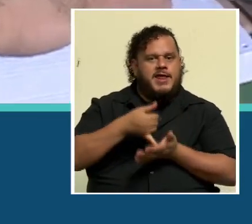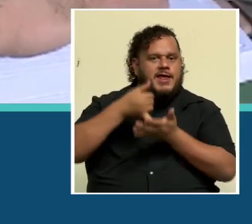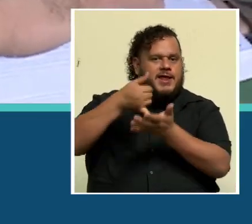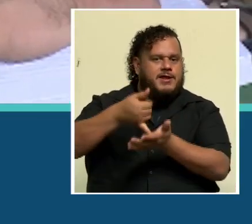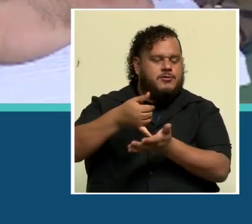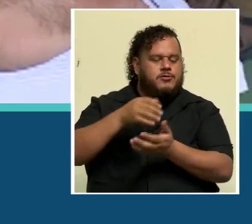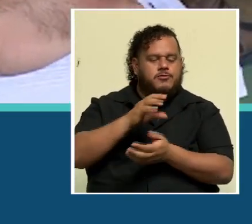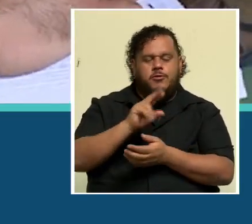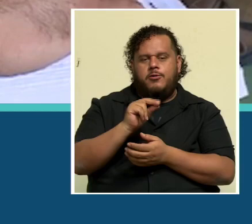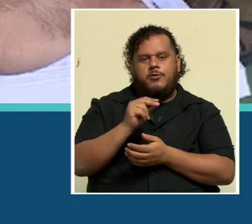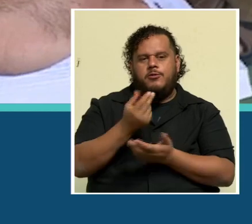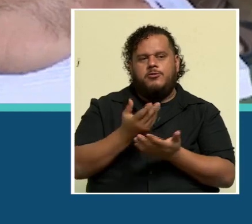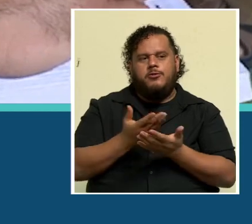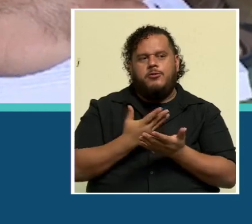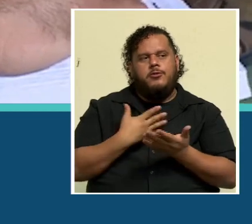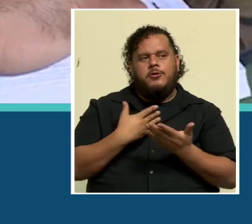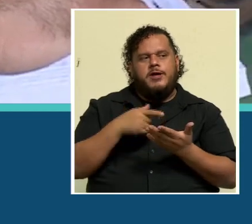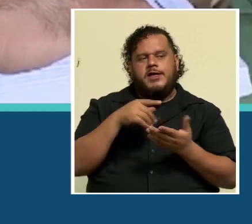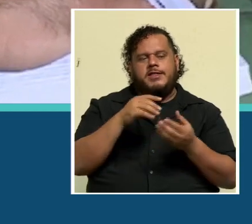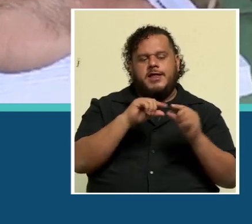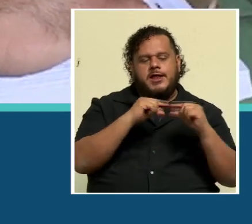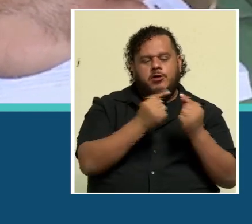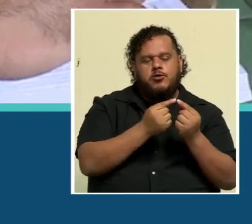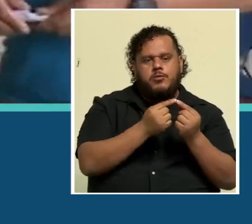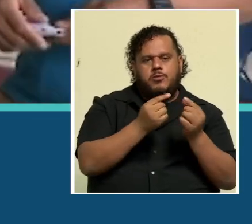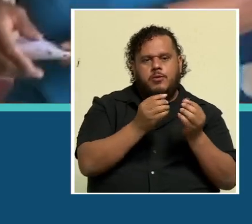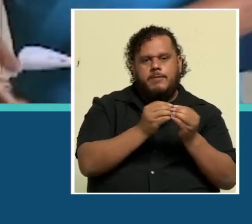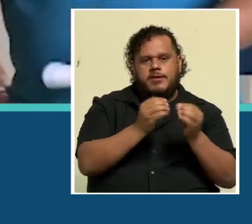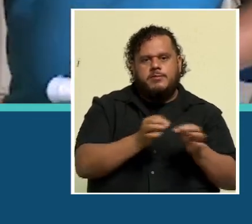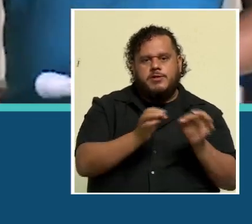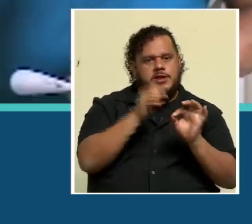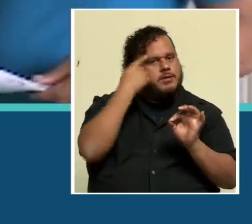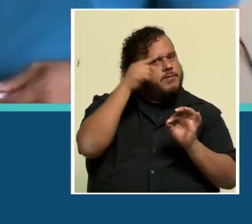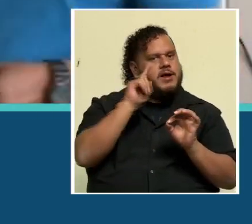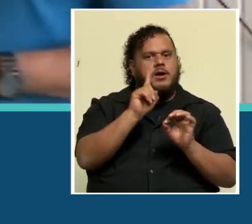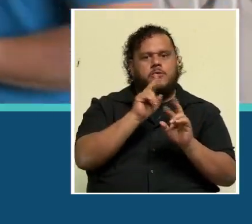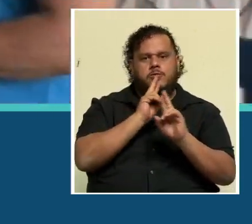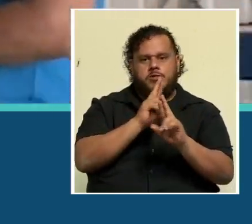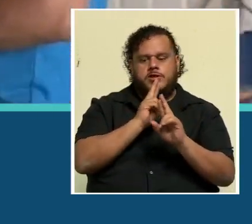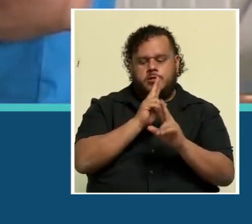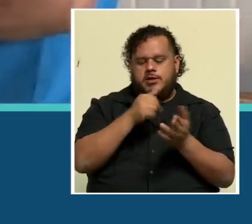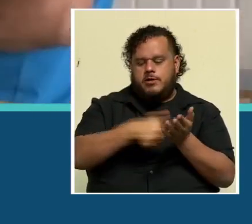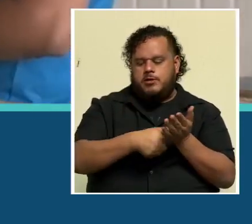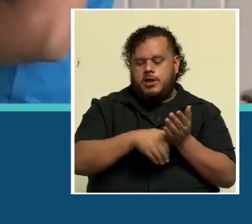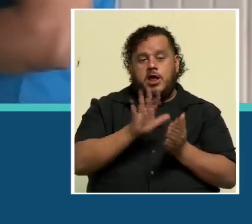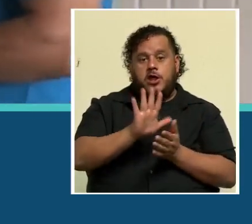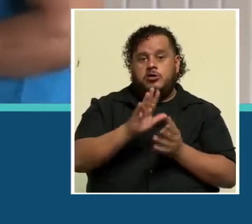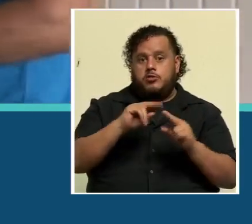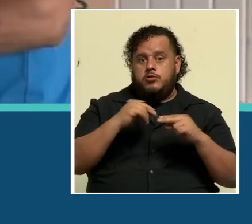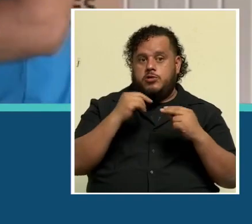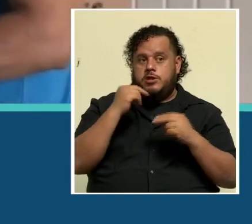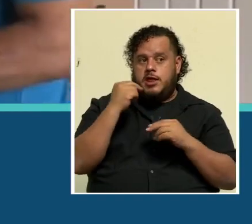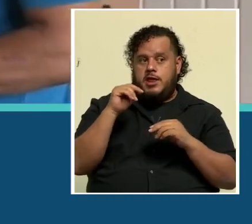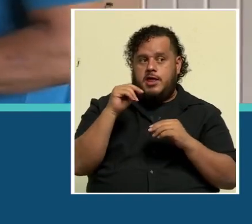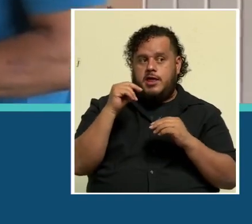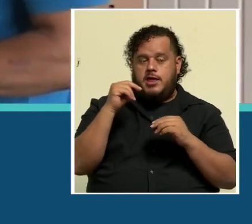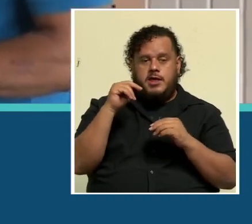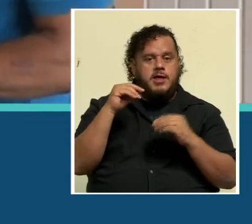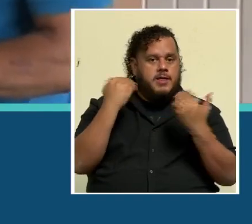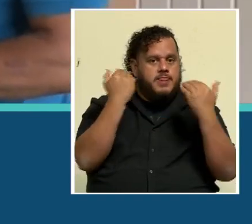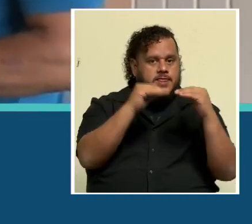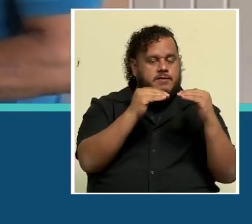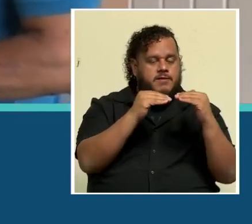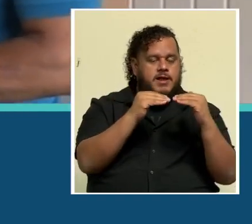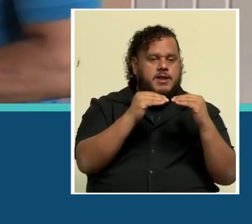a ser la población determinante para un resultado electoral, porque sus niveles de participación son menores que otras